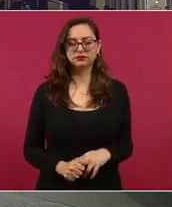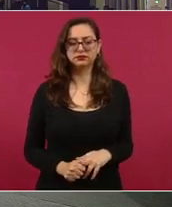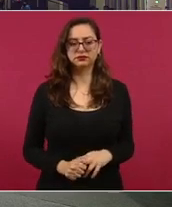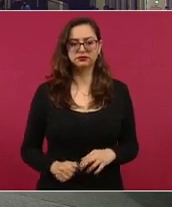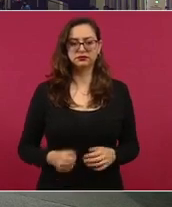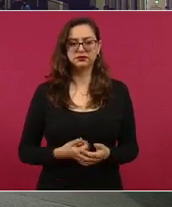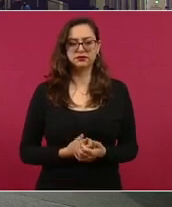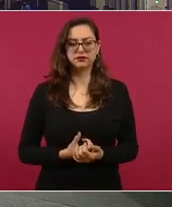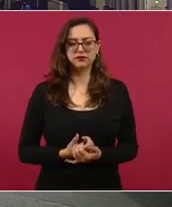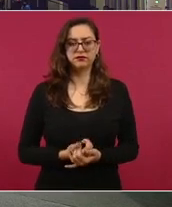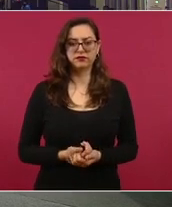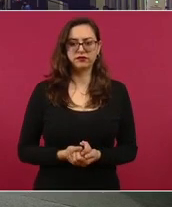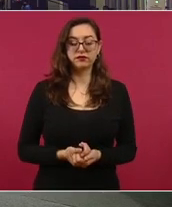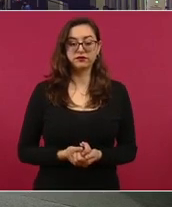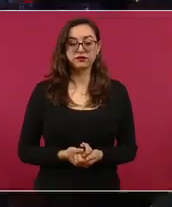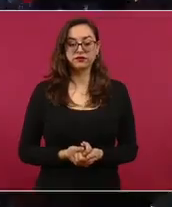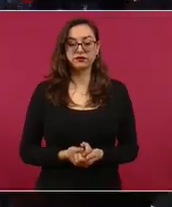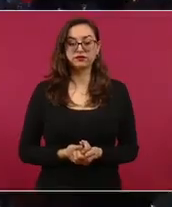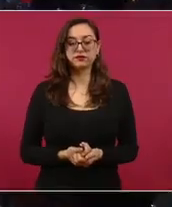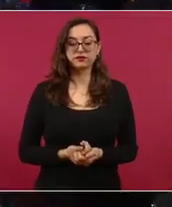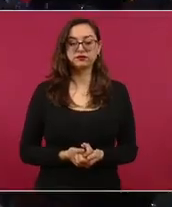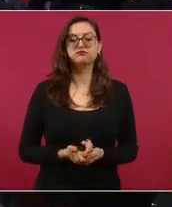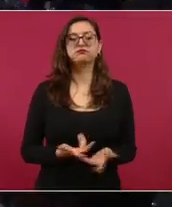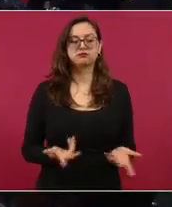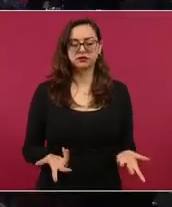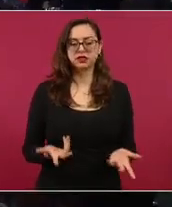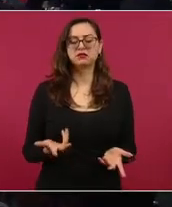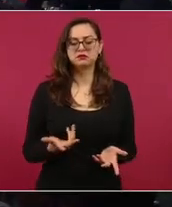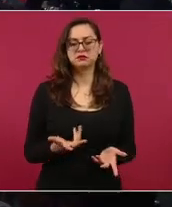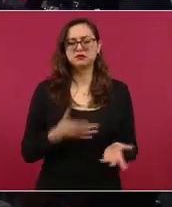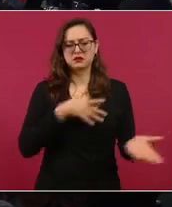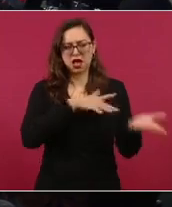¿Buscarían el apoyo de Canadá en este asunto? Sí, se busca el apoyo, pero